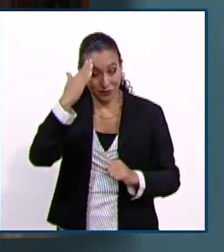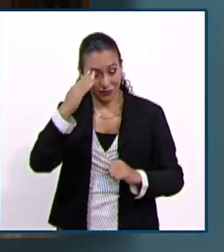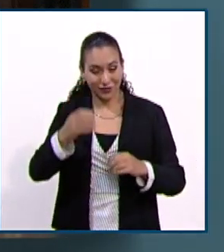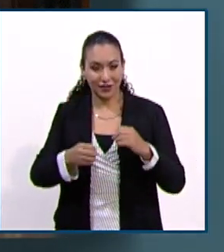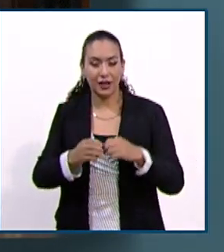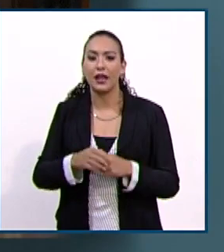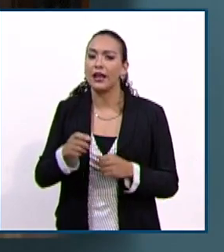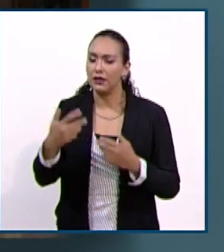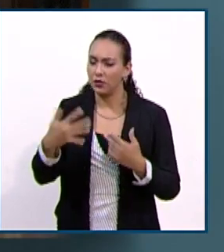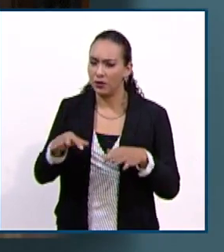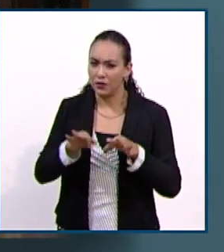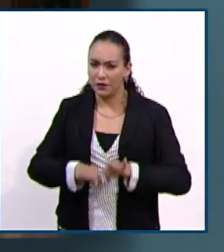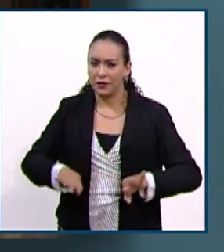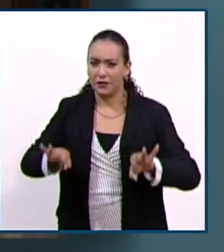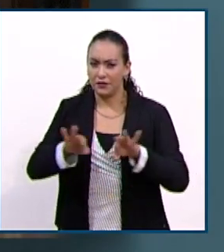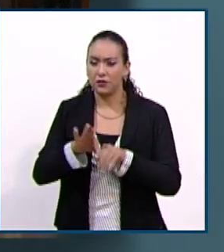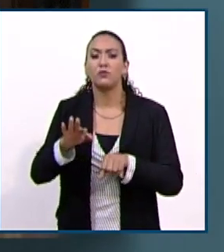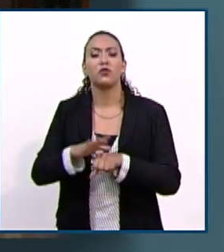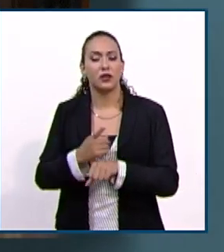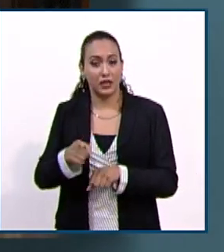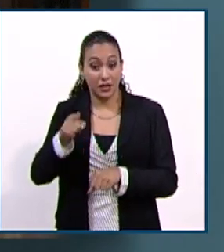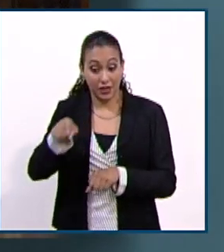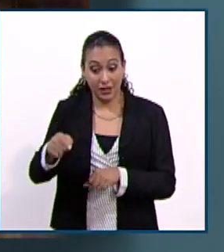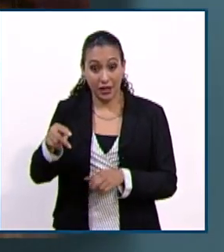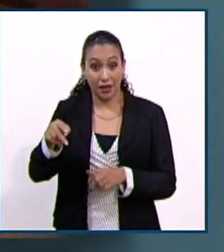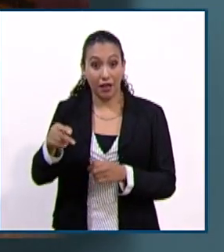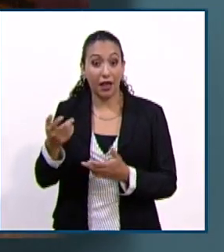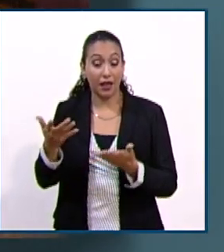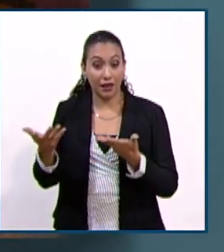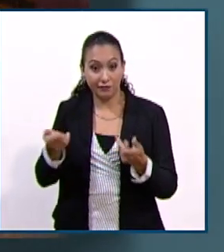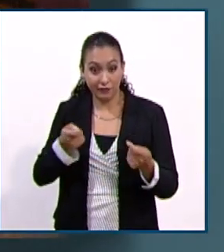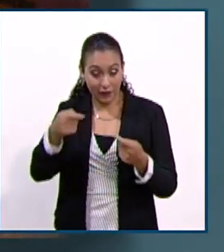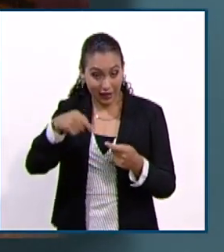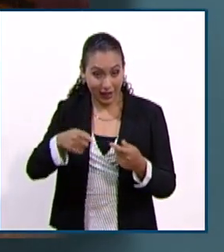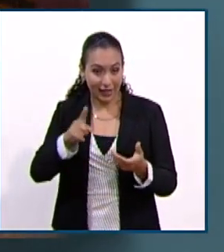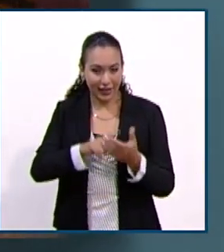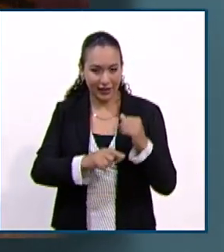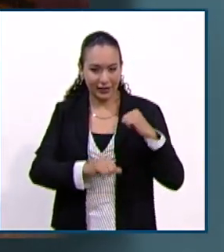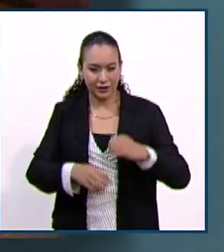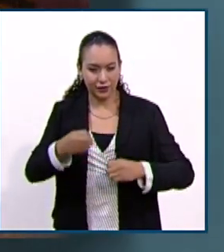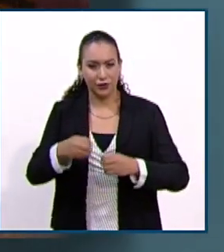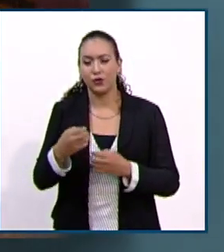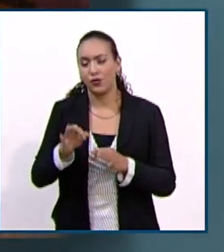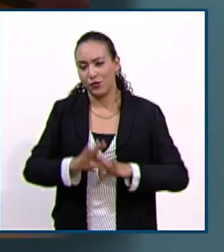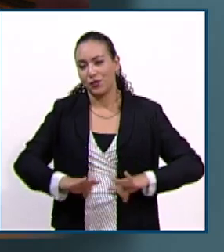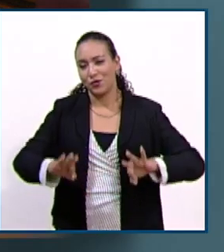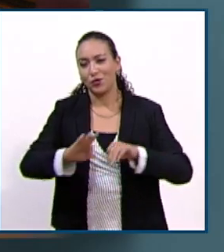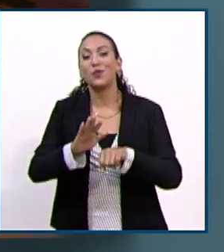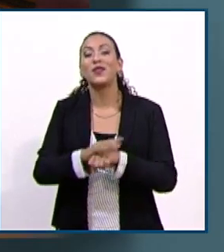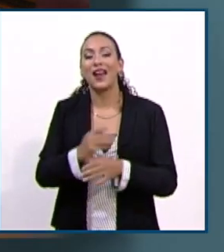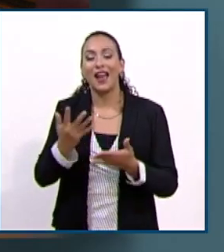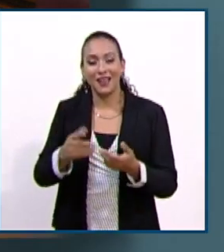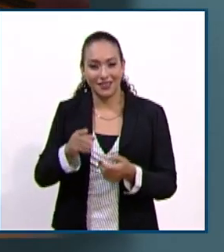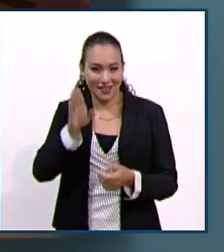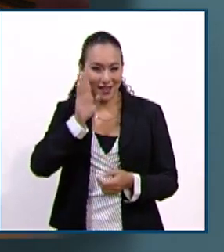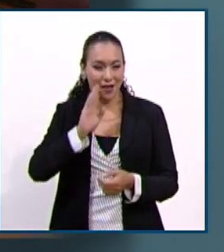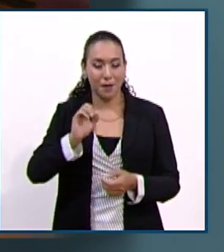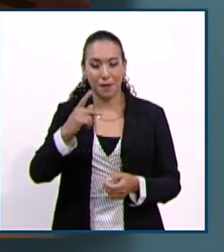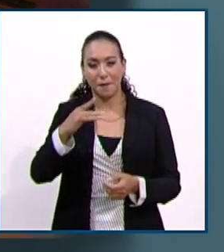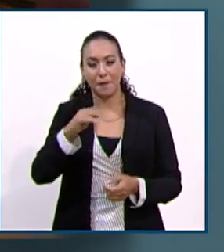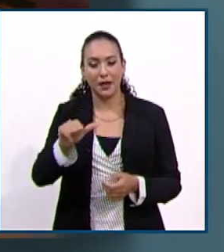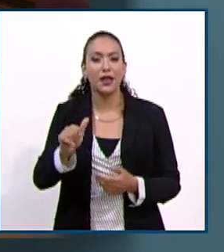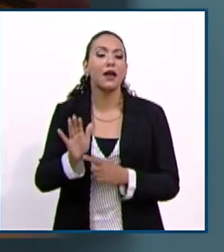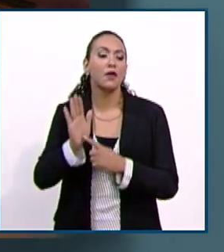independencia judicial, precisando que es un privilegio que encabece a dicho poder, ya que dignifica a la profesión y al Poder Judicial de la